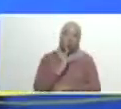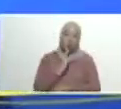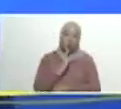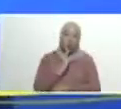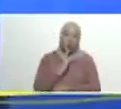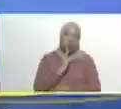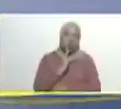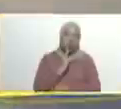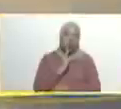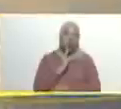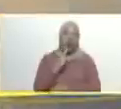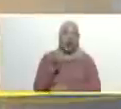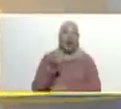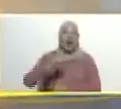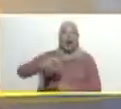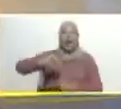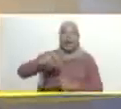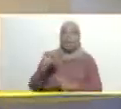Y en Bogotá luego,